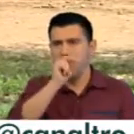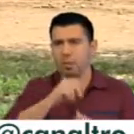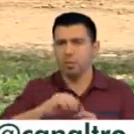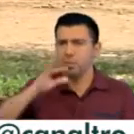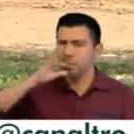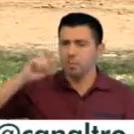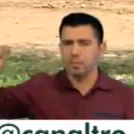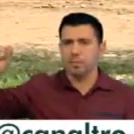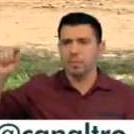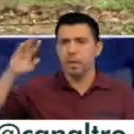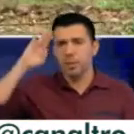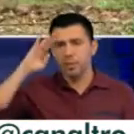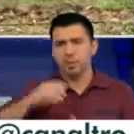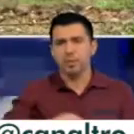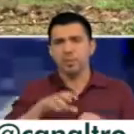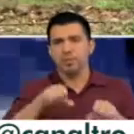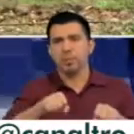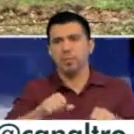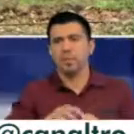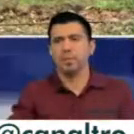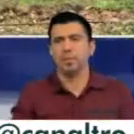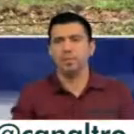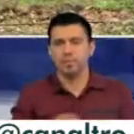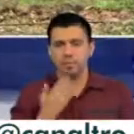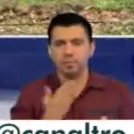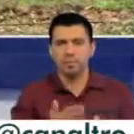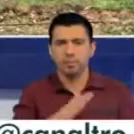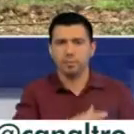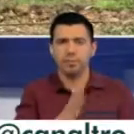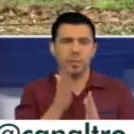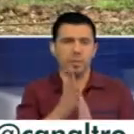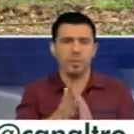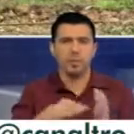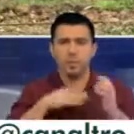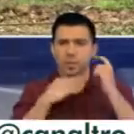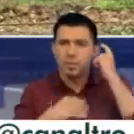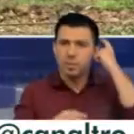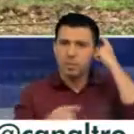Sigan ustedes con más Oriente Noticias. Muy buenas tardes. Y es tiempo de nuestra sección.